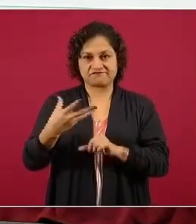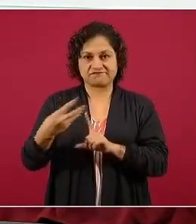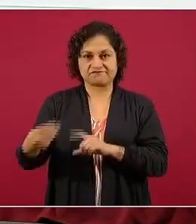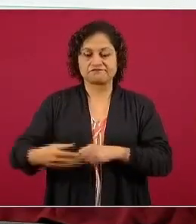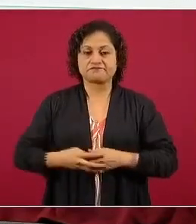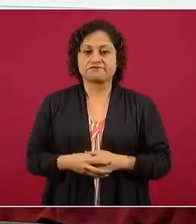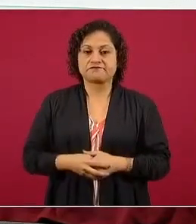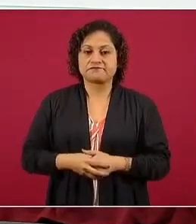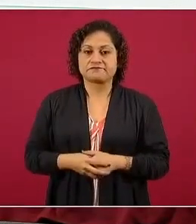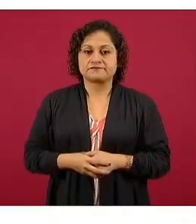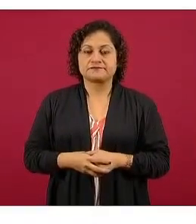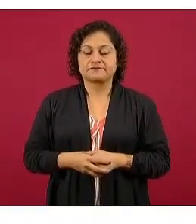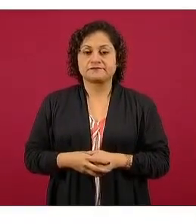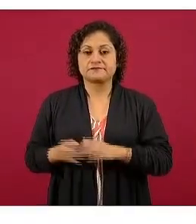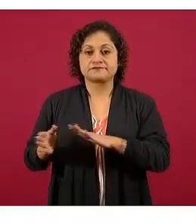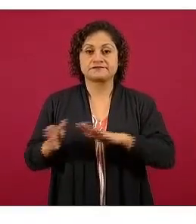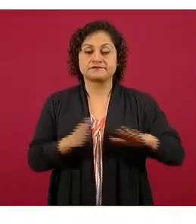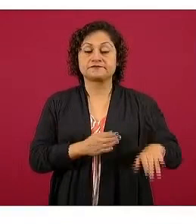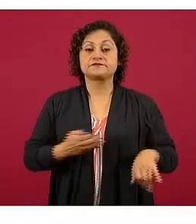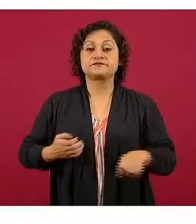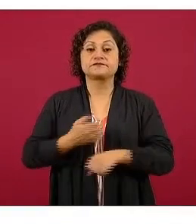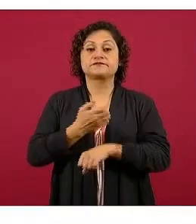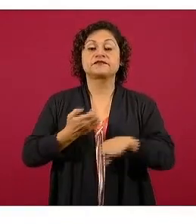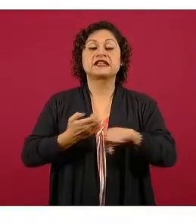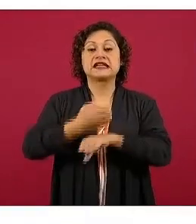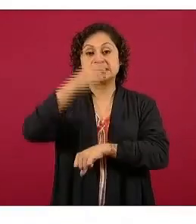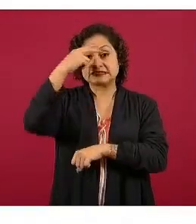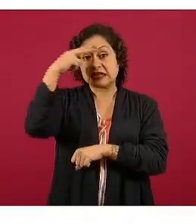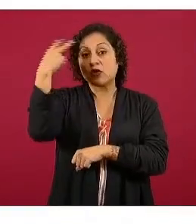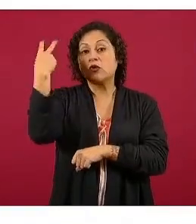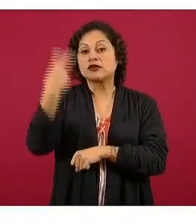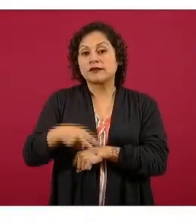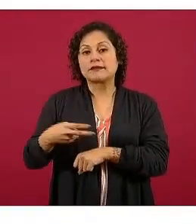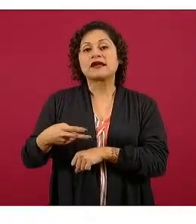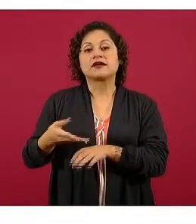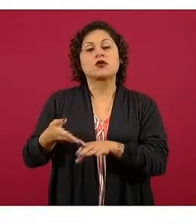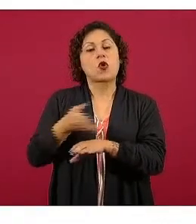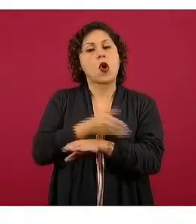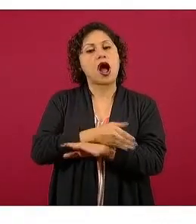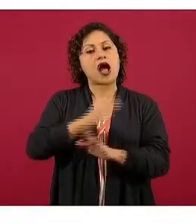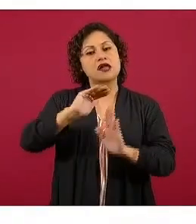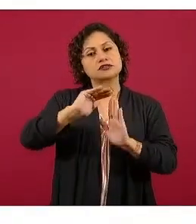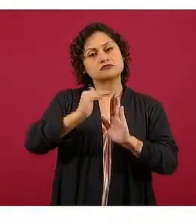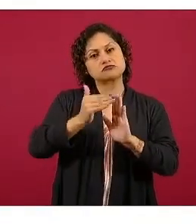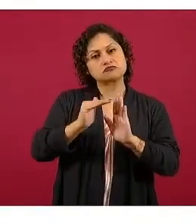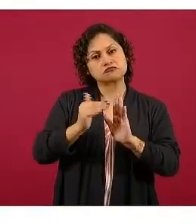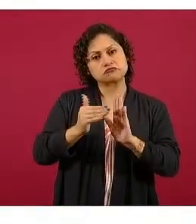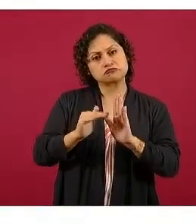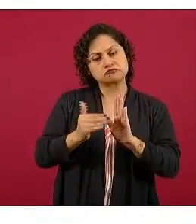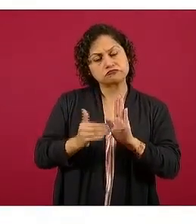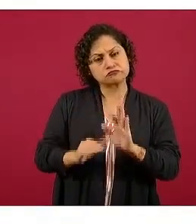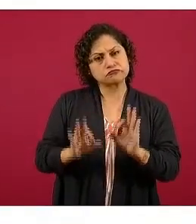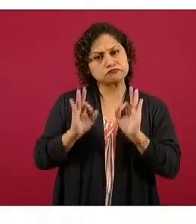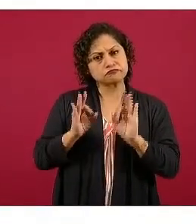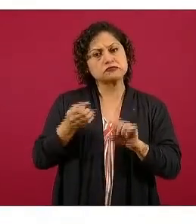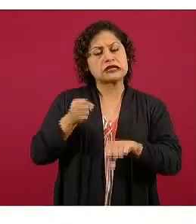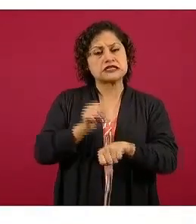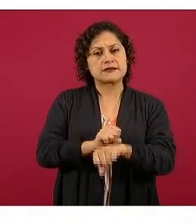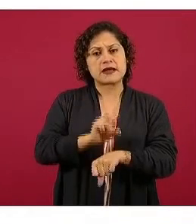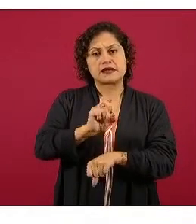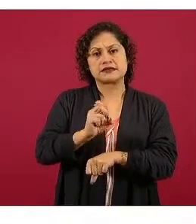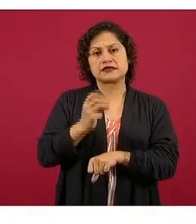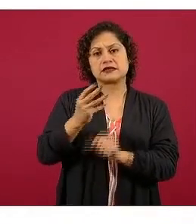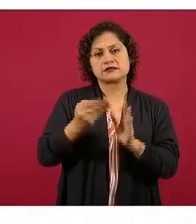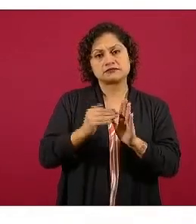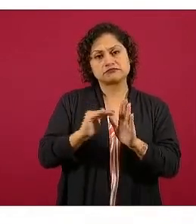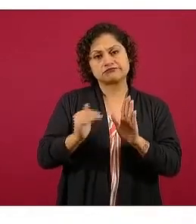favor. El Estado de México también, después de un descenso que había presentado desde la semana 33,